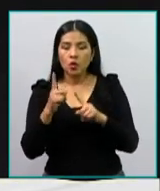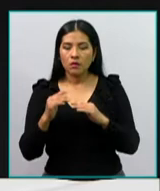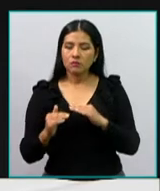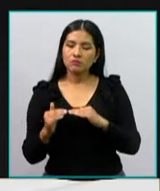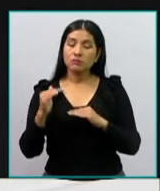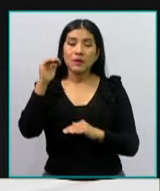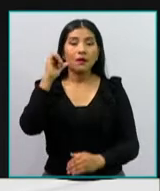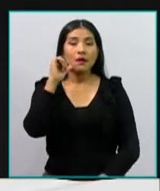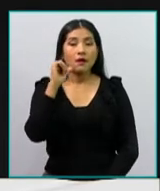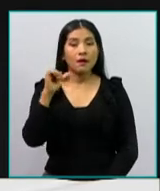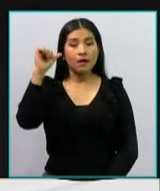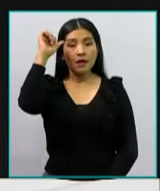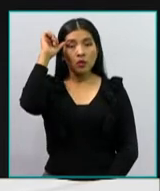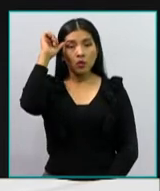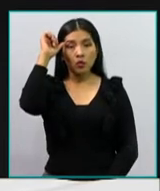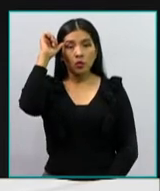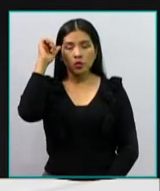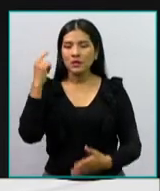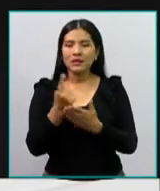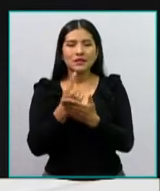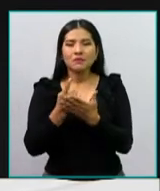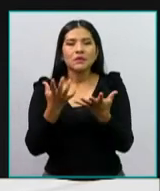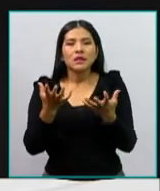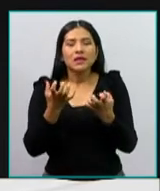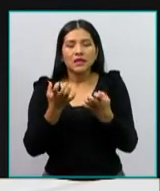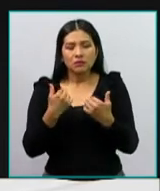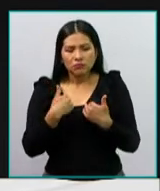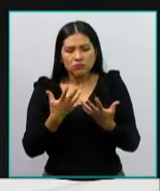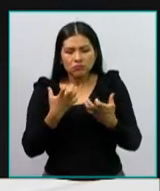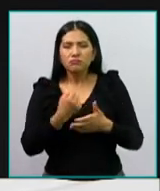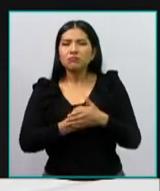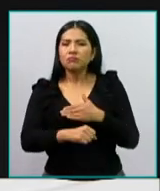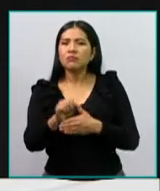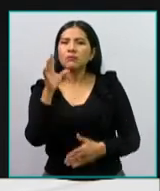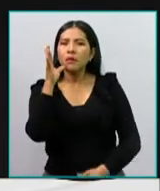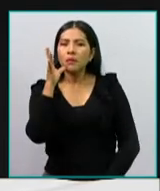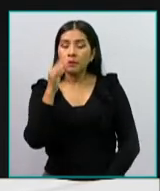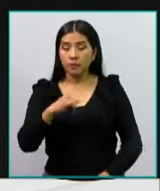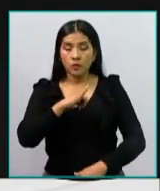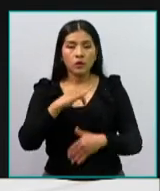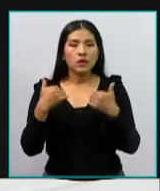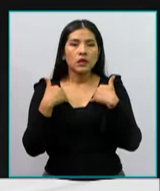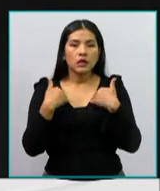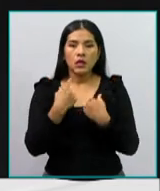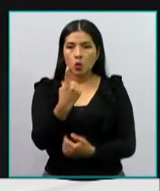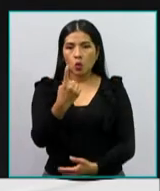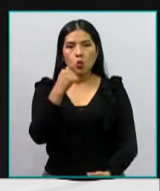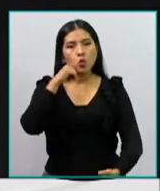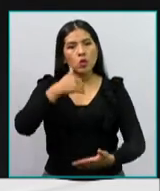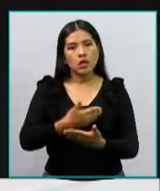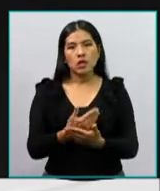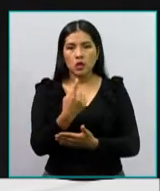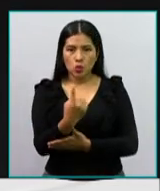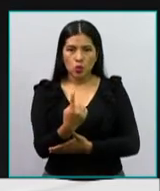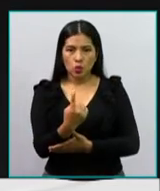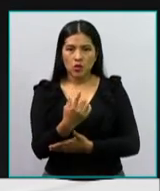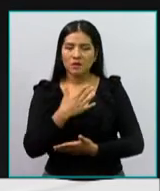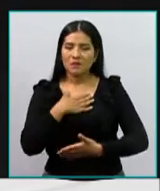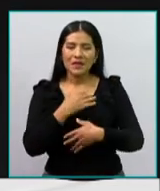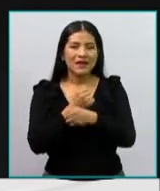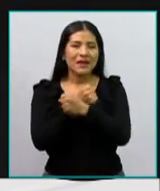determinada, sueña con ser madre. Yo soy mamá de una hija, mi querida